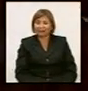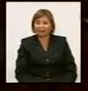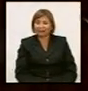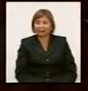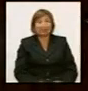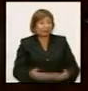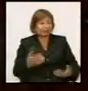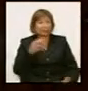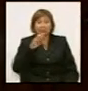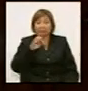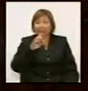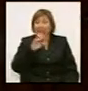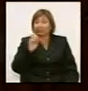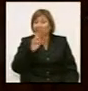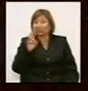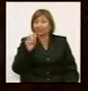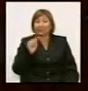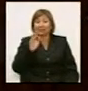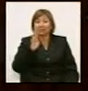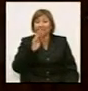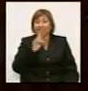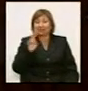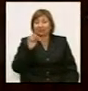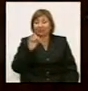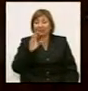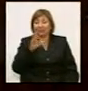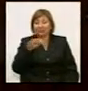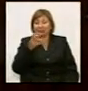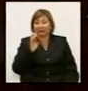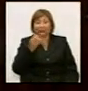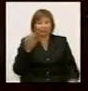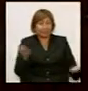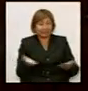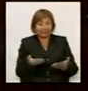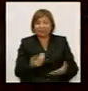Raúl Porras Lechea, cuyo nombre lleva esta sala,